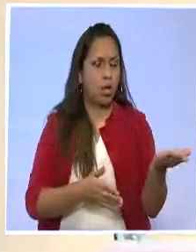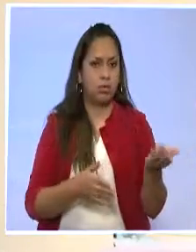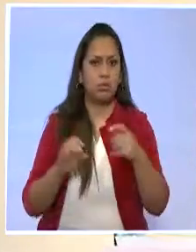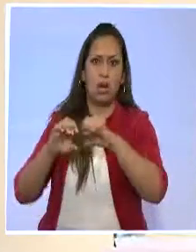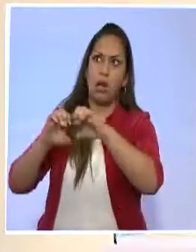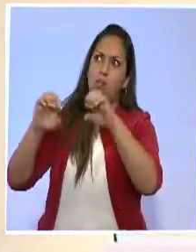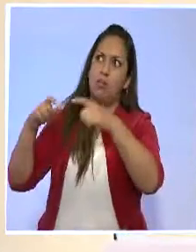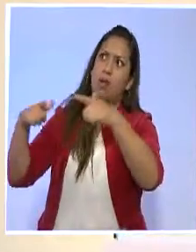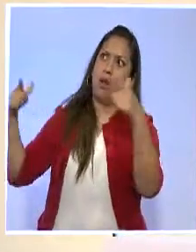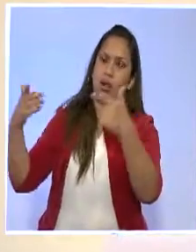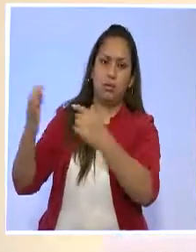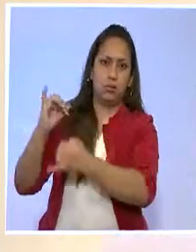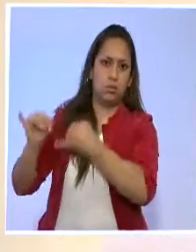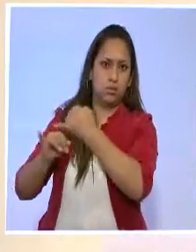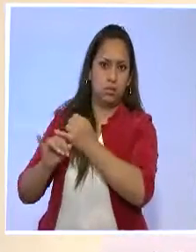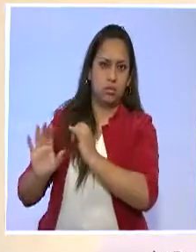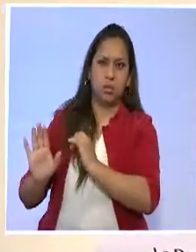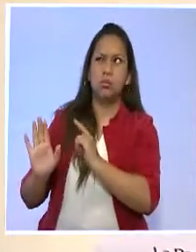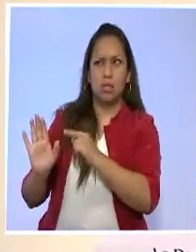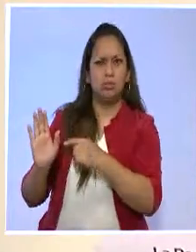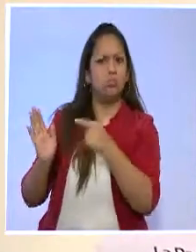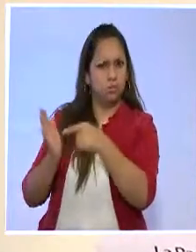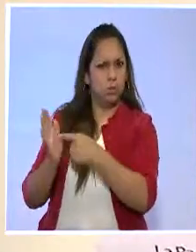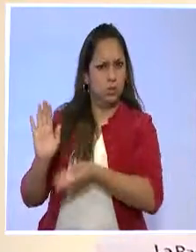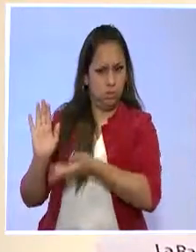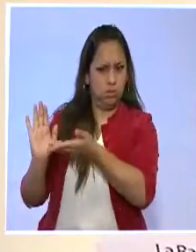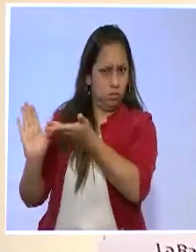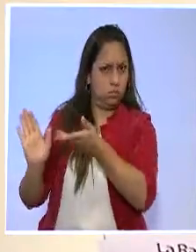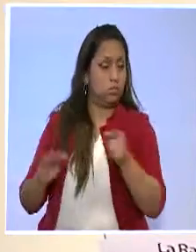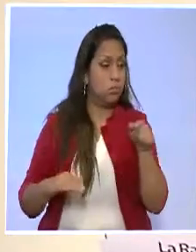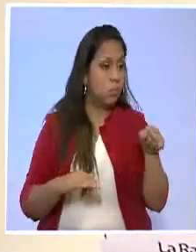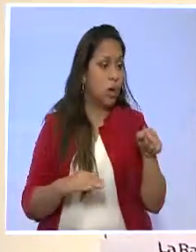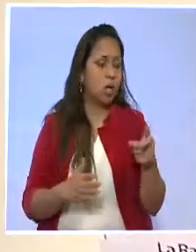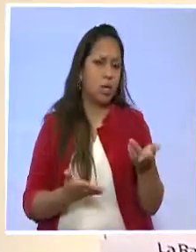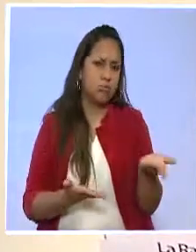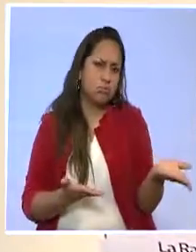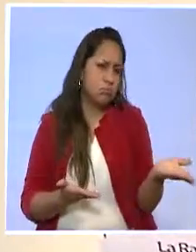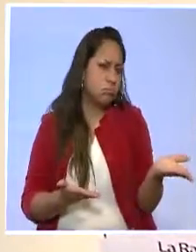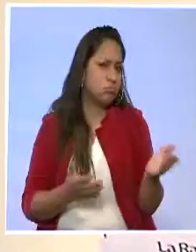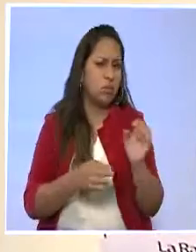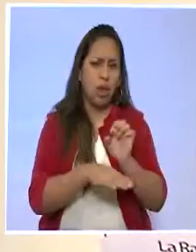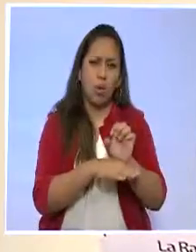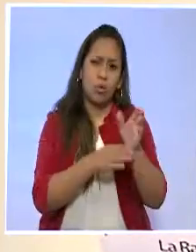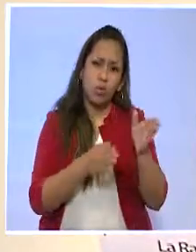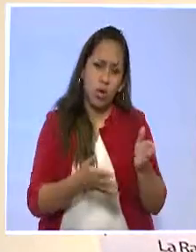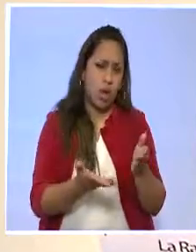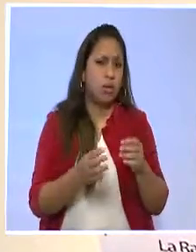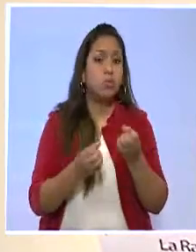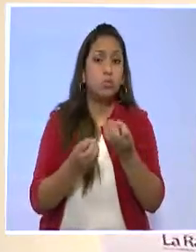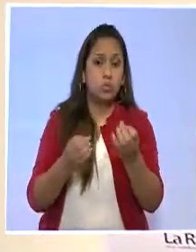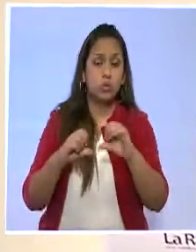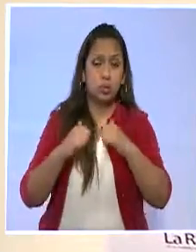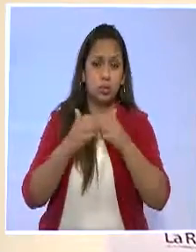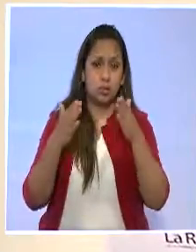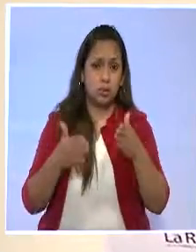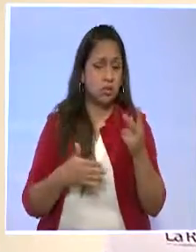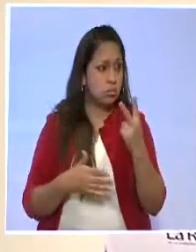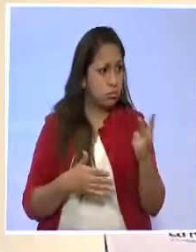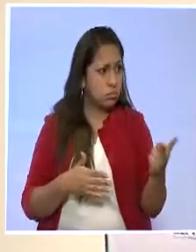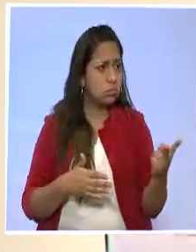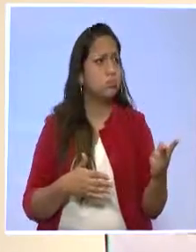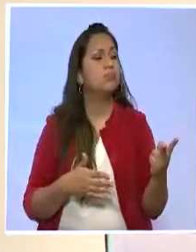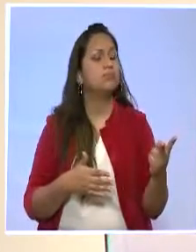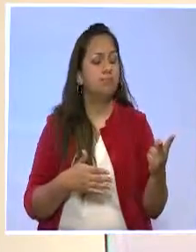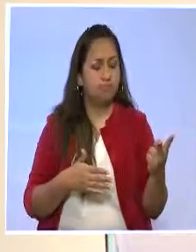del pleno muchos de los asambleístas han conocido estos emprendimientos y son parte justamente del cambio de la matriz productiva y la